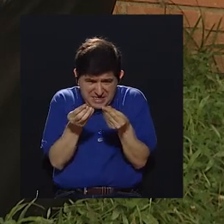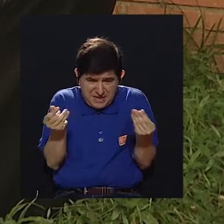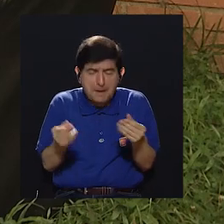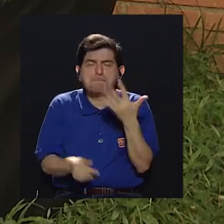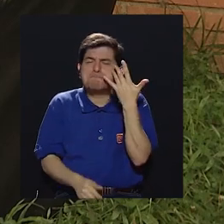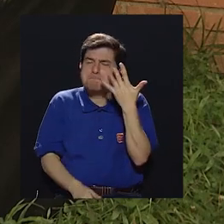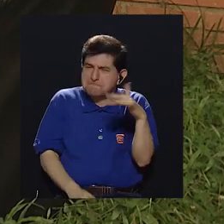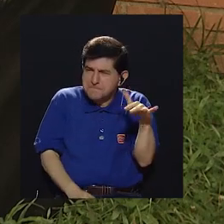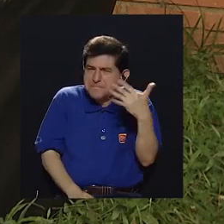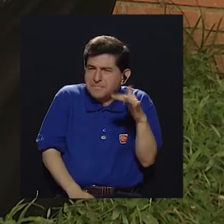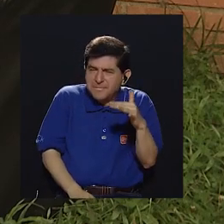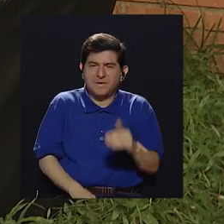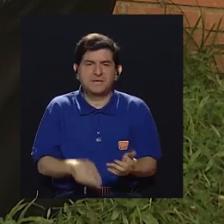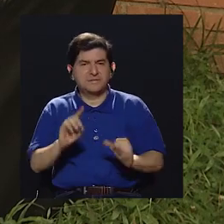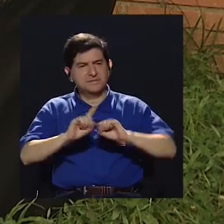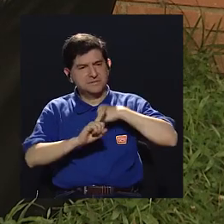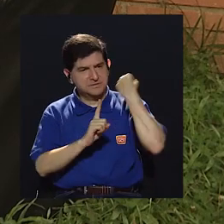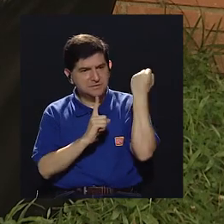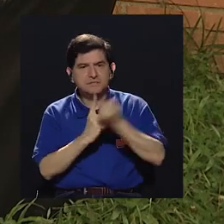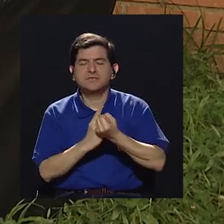un síntoma similar